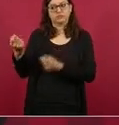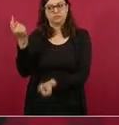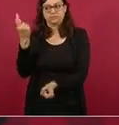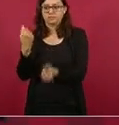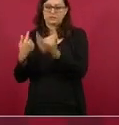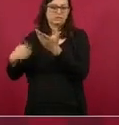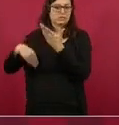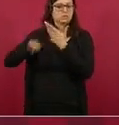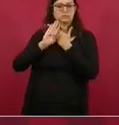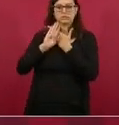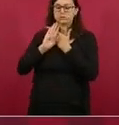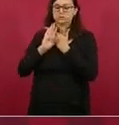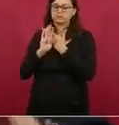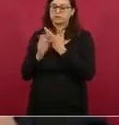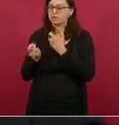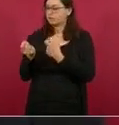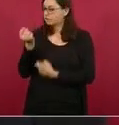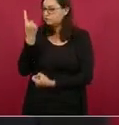que